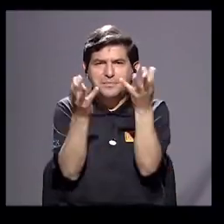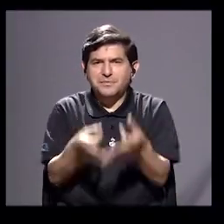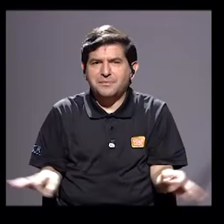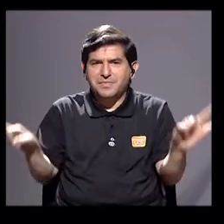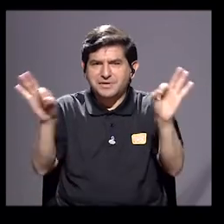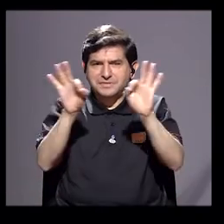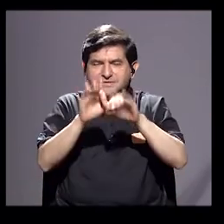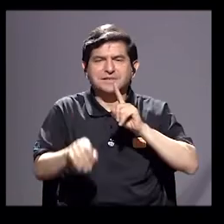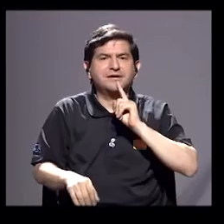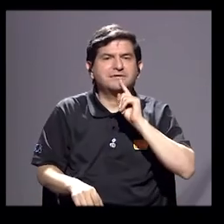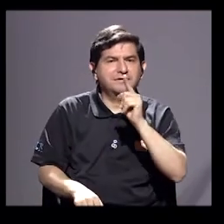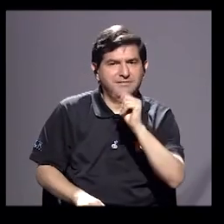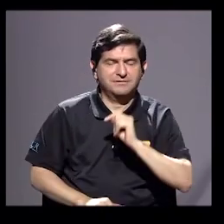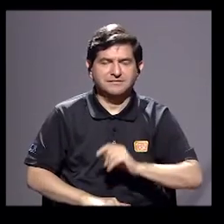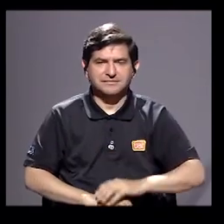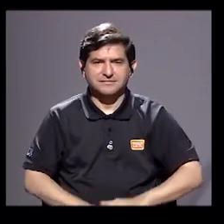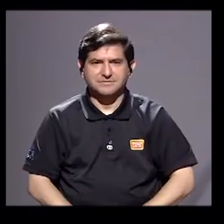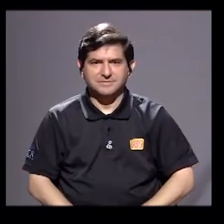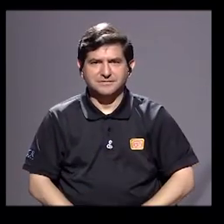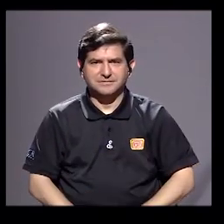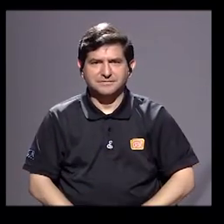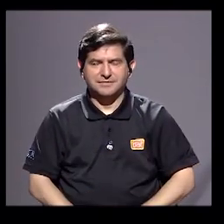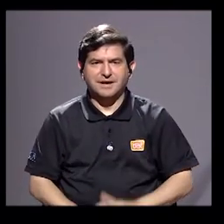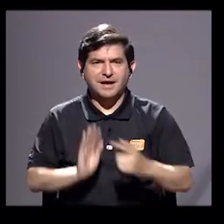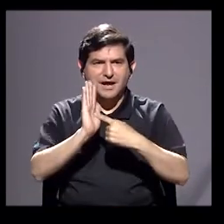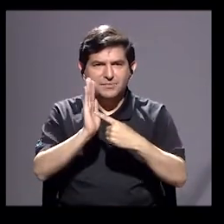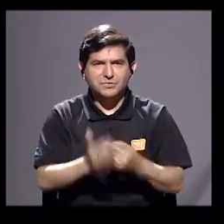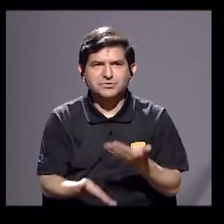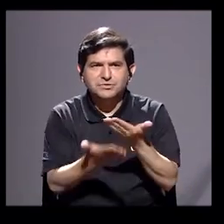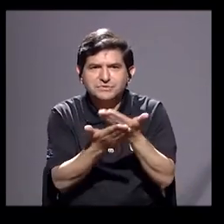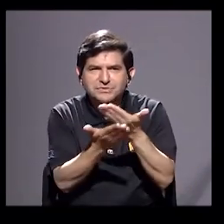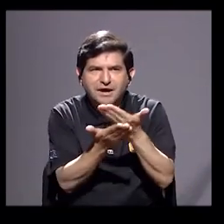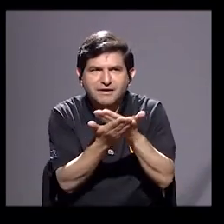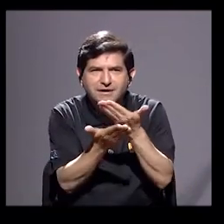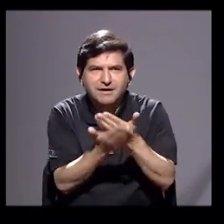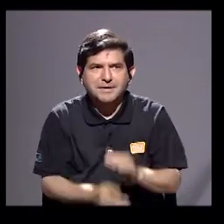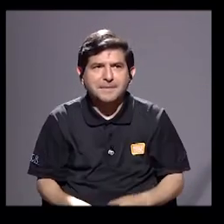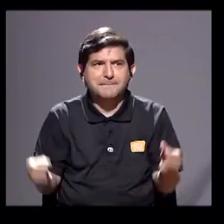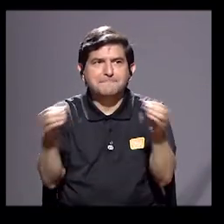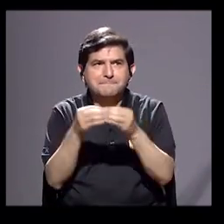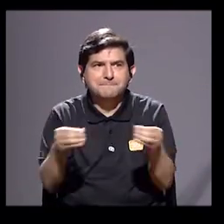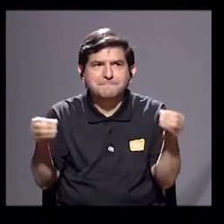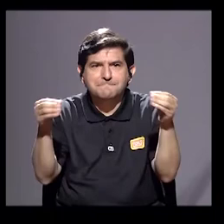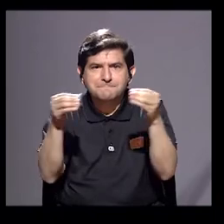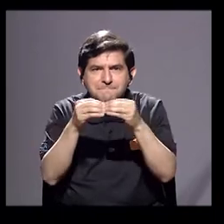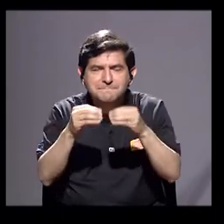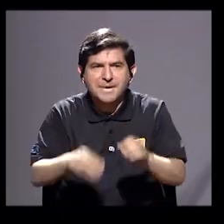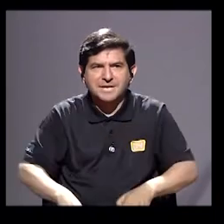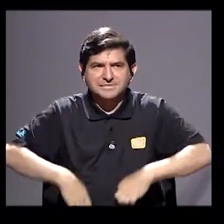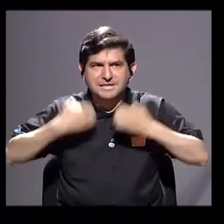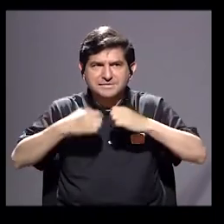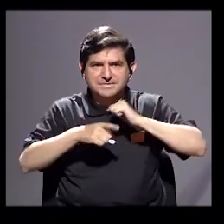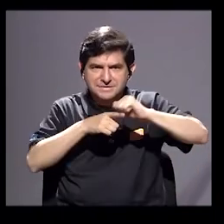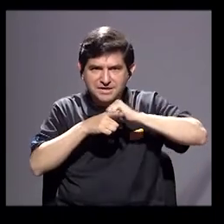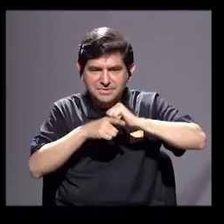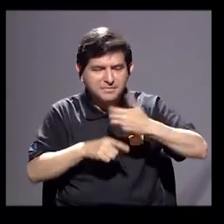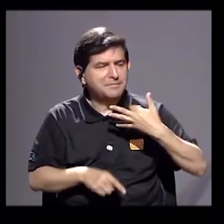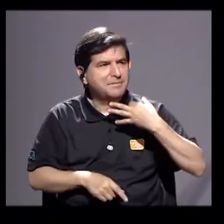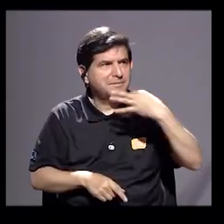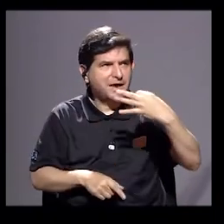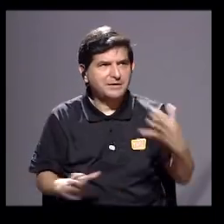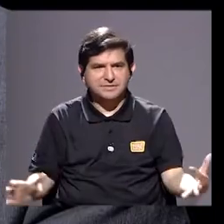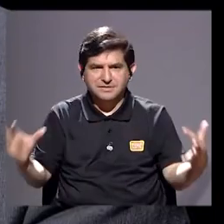que ustedes deja de manifiesto cuando expone lo del simulacro ellas que entre más existan prácticas cotidianas